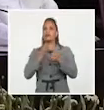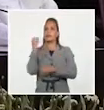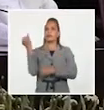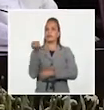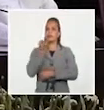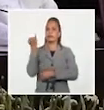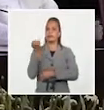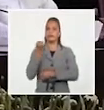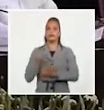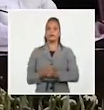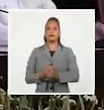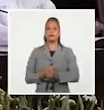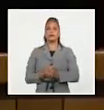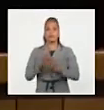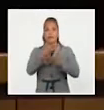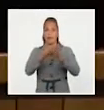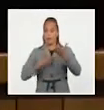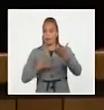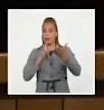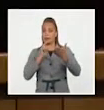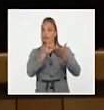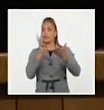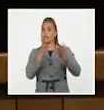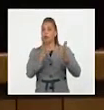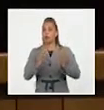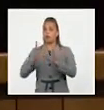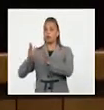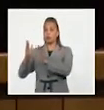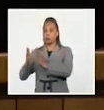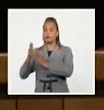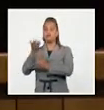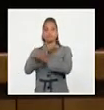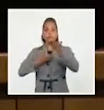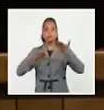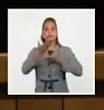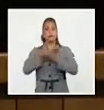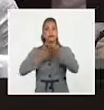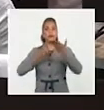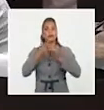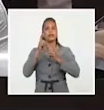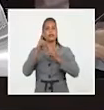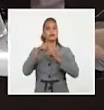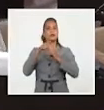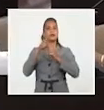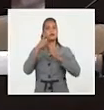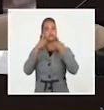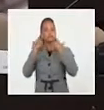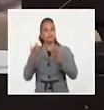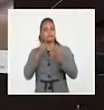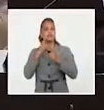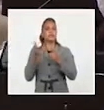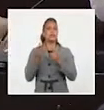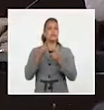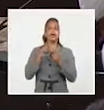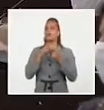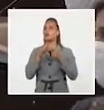pelear contra el coronavirus a partir de crear una vacuna. Es el único país de América Latina